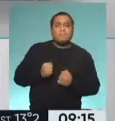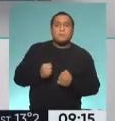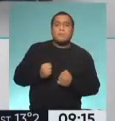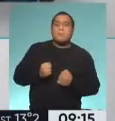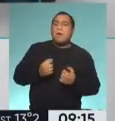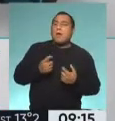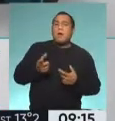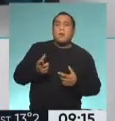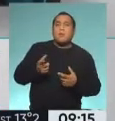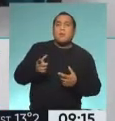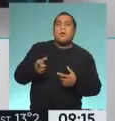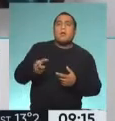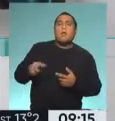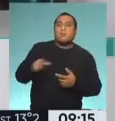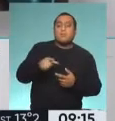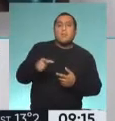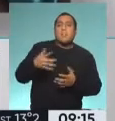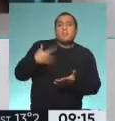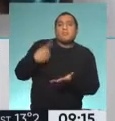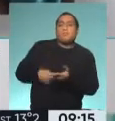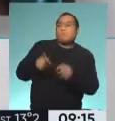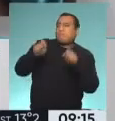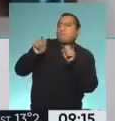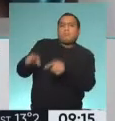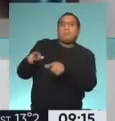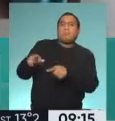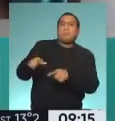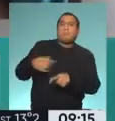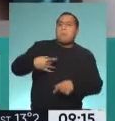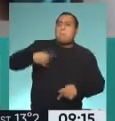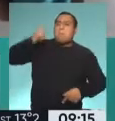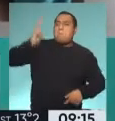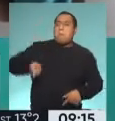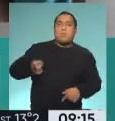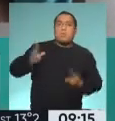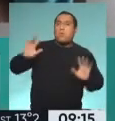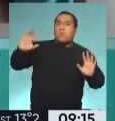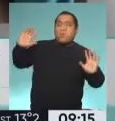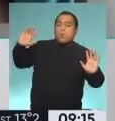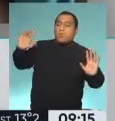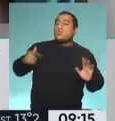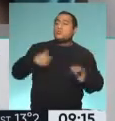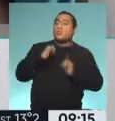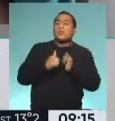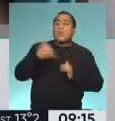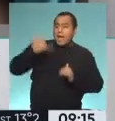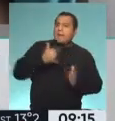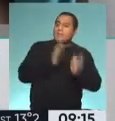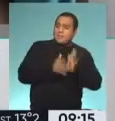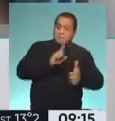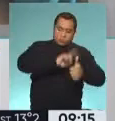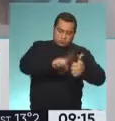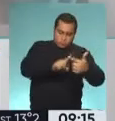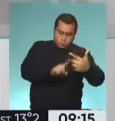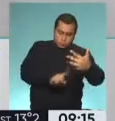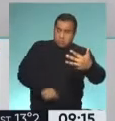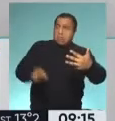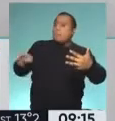gestantes, devolverles su poder para que puedan tomar elecciones a partir de la información que uno les da y acompañarlas en esas